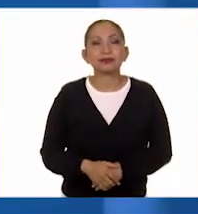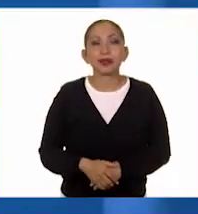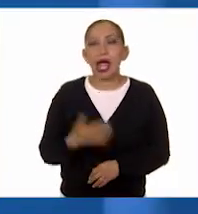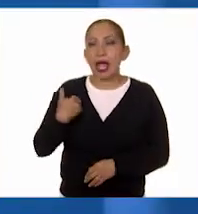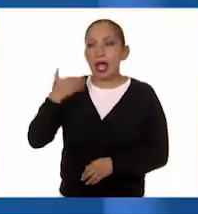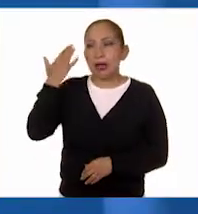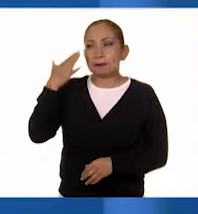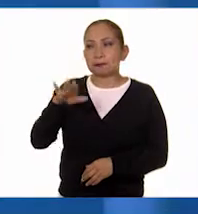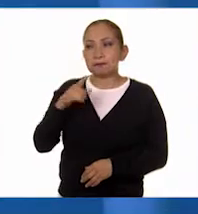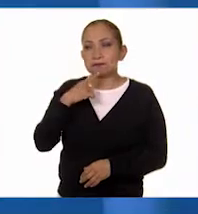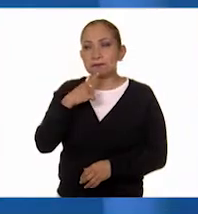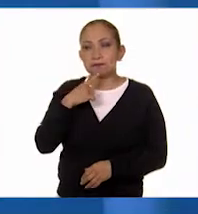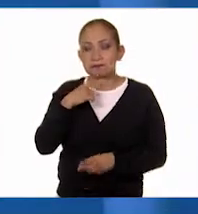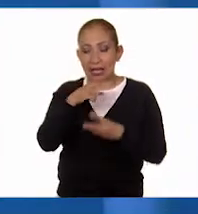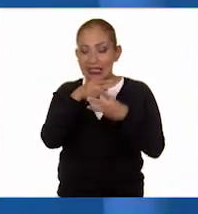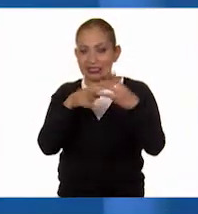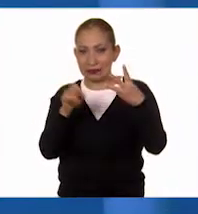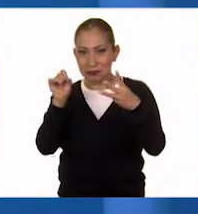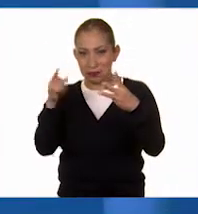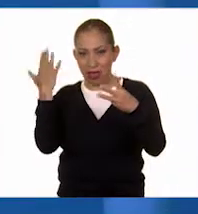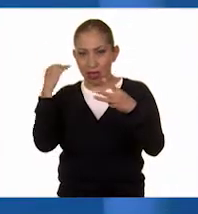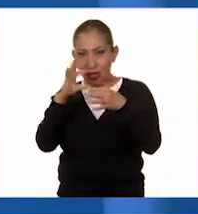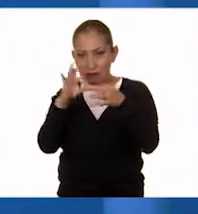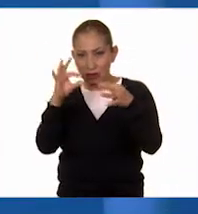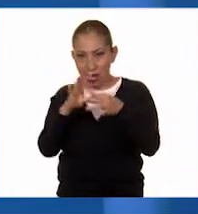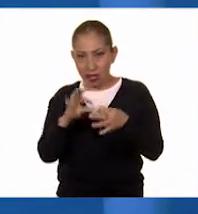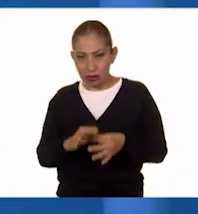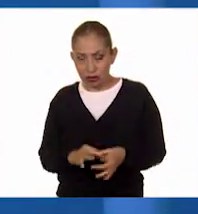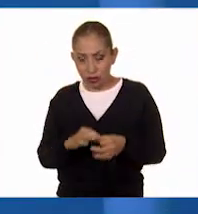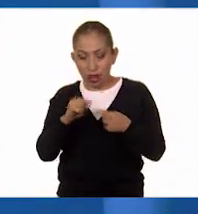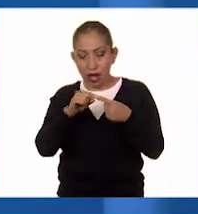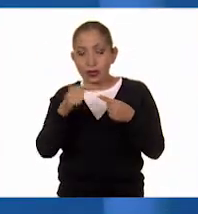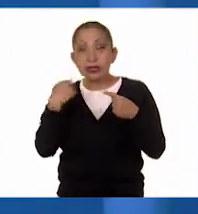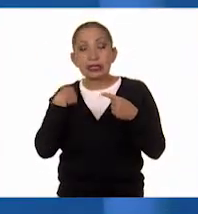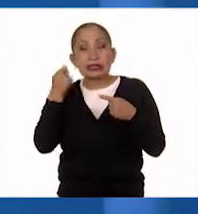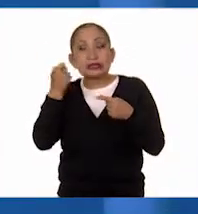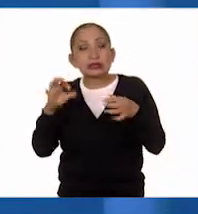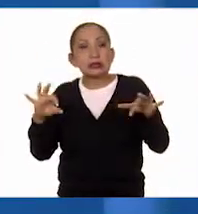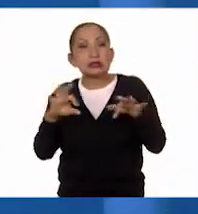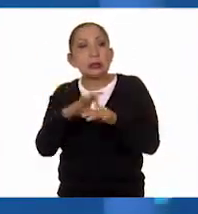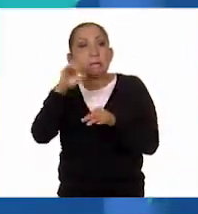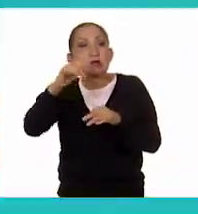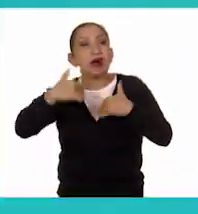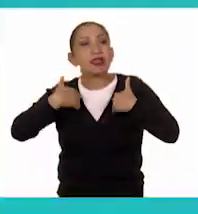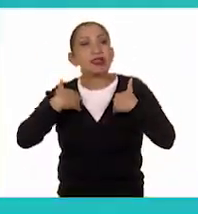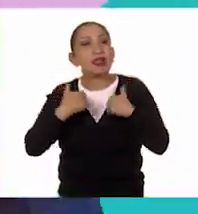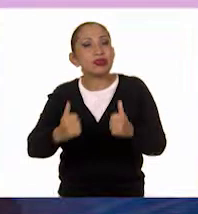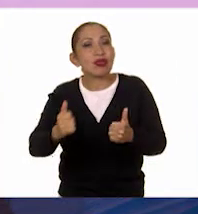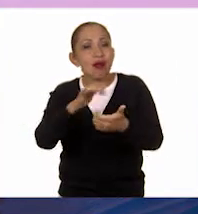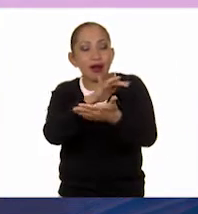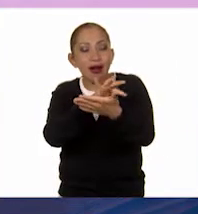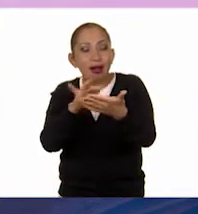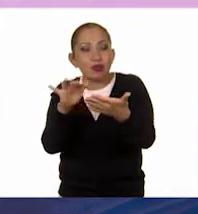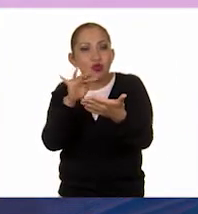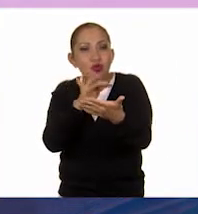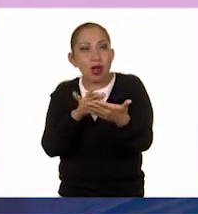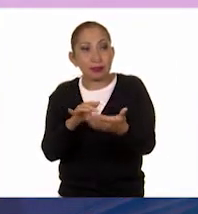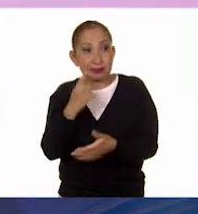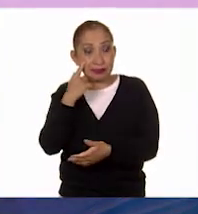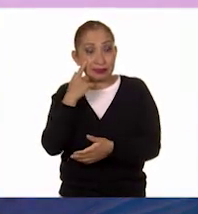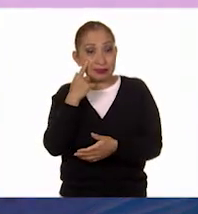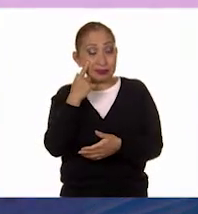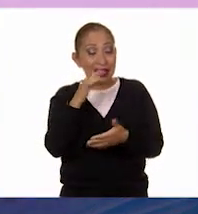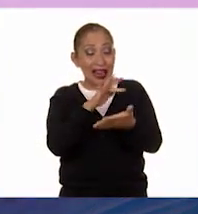Ya sé. Las tres acepciones aluden a la comprensión del texto. Muy bien, María.